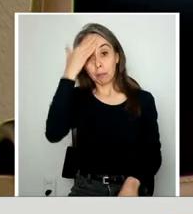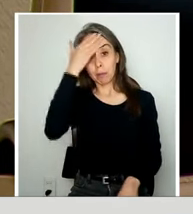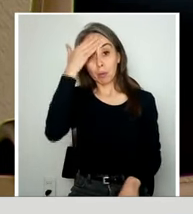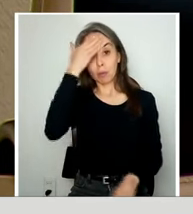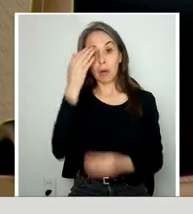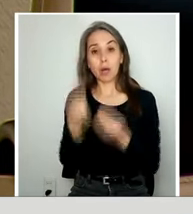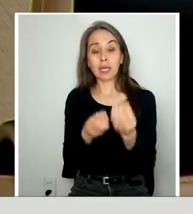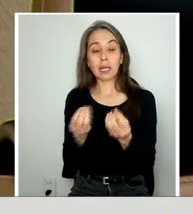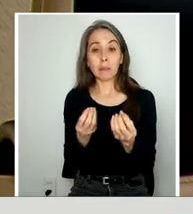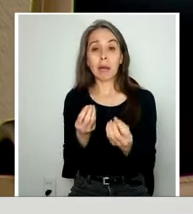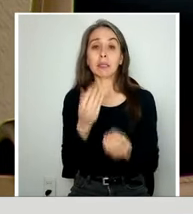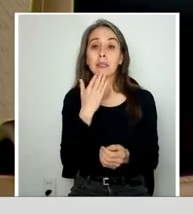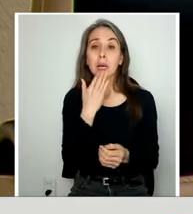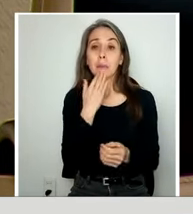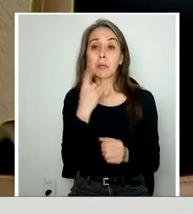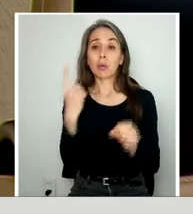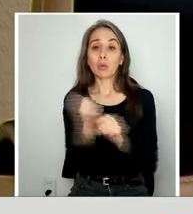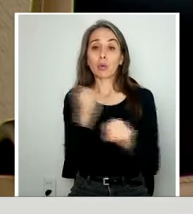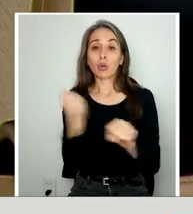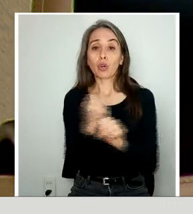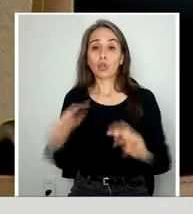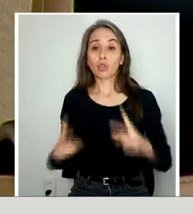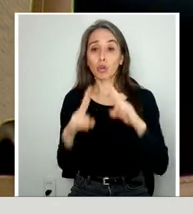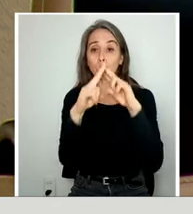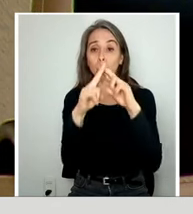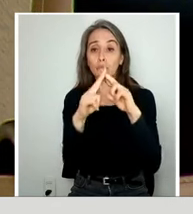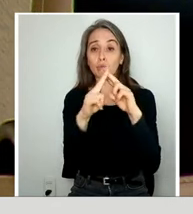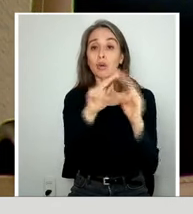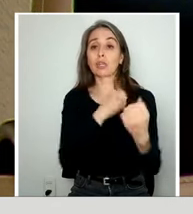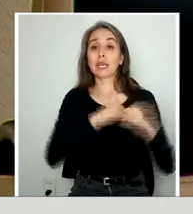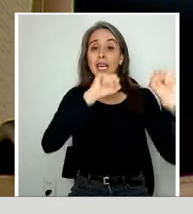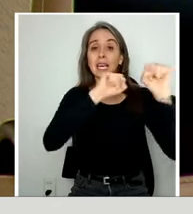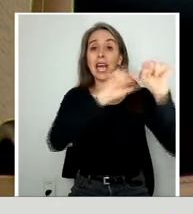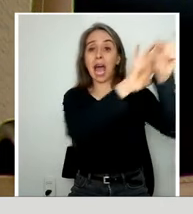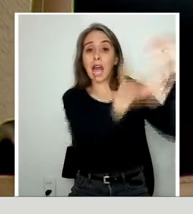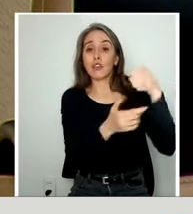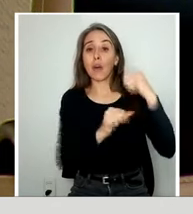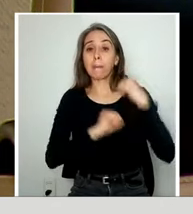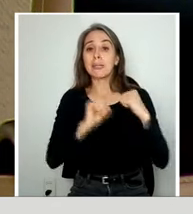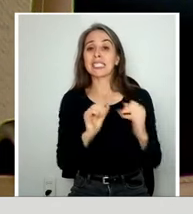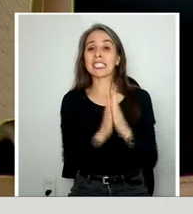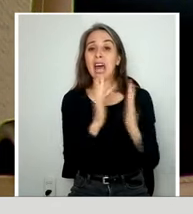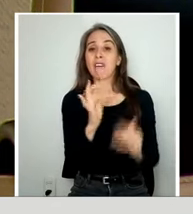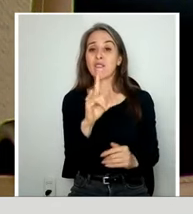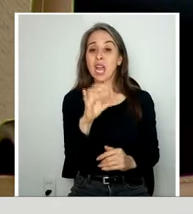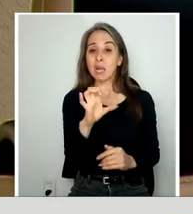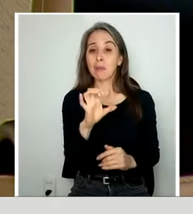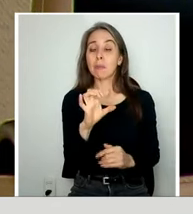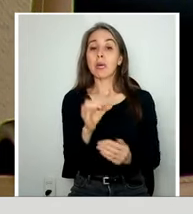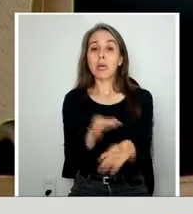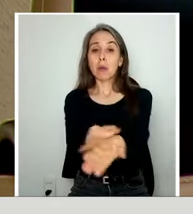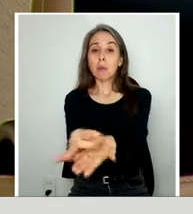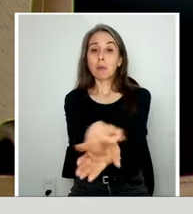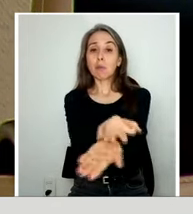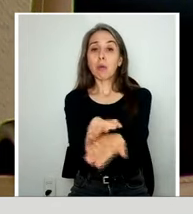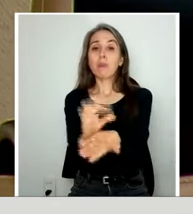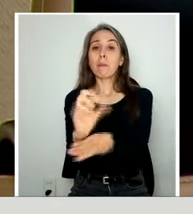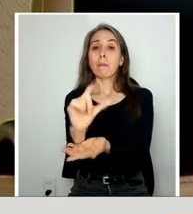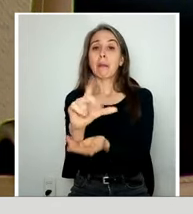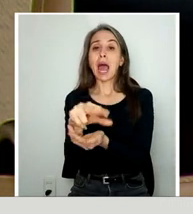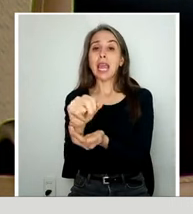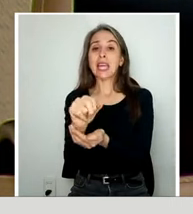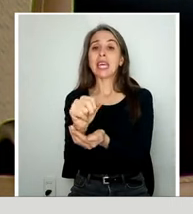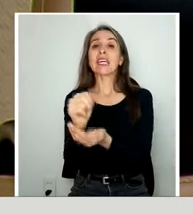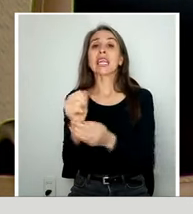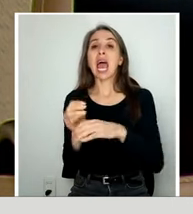también hay una obra que ellos tendrían adjudicados en la provincia palena específicamente en Caleta González una obra que ya están